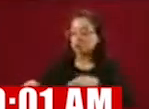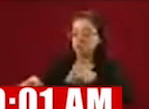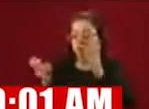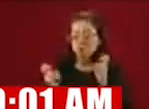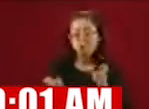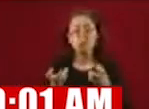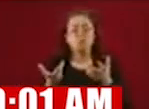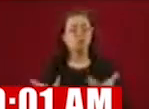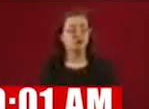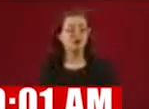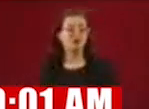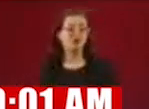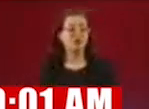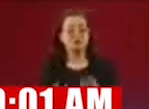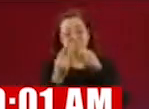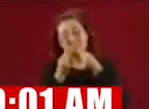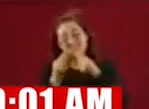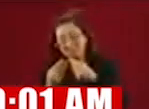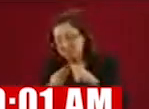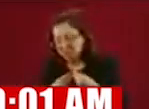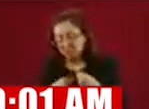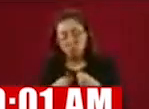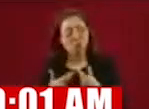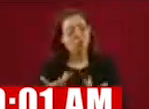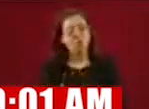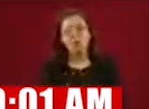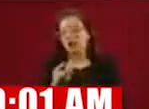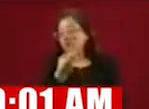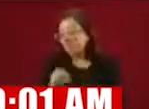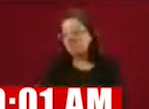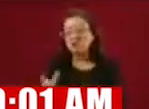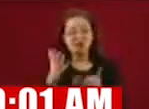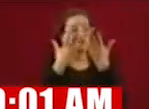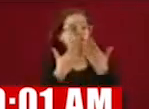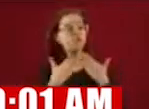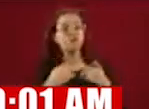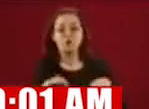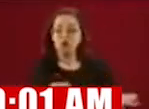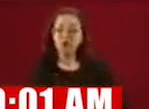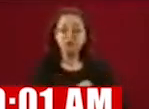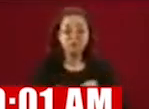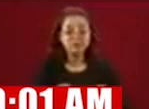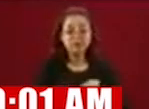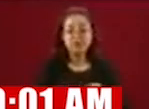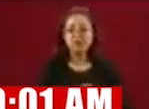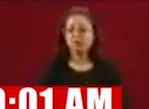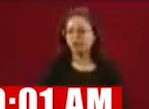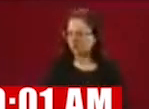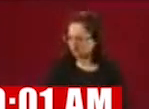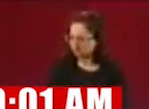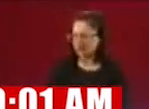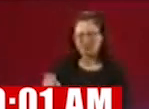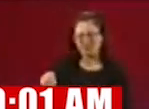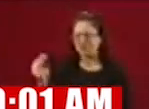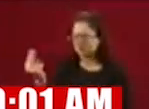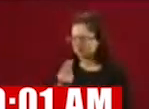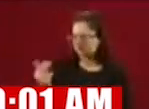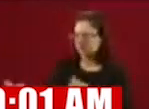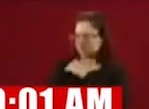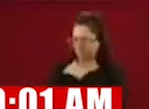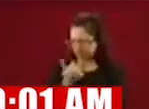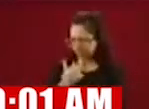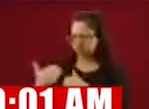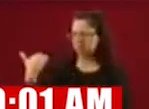a actuar de esa forma porque no tiene empleo, que nos informe. Tenemos